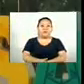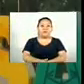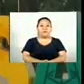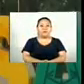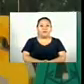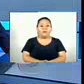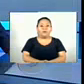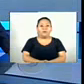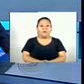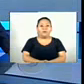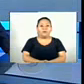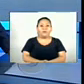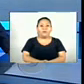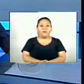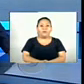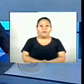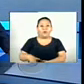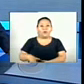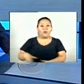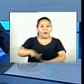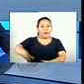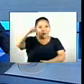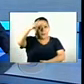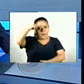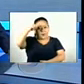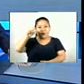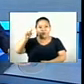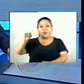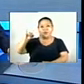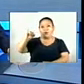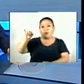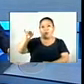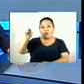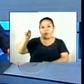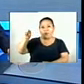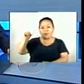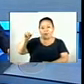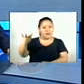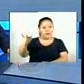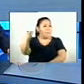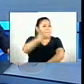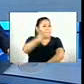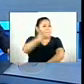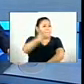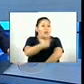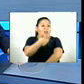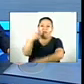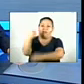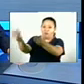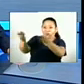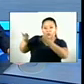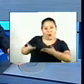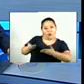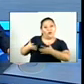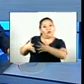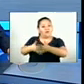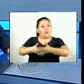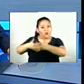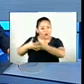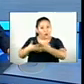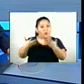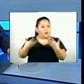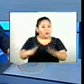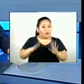México Y en Tijuana México ya comenzaron a aplicar las vacunas que la administración Biden donó a México El gobierno mexicano